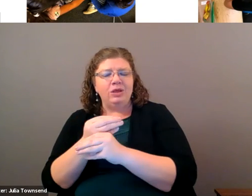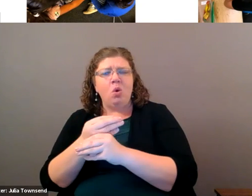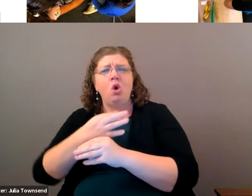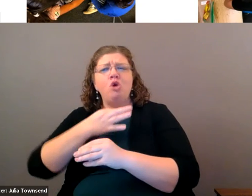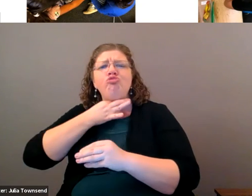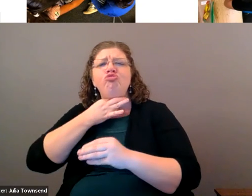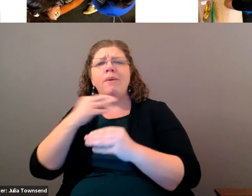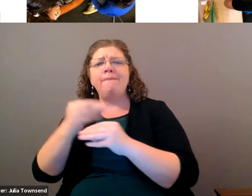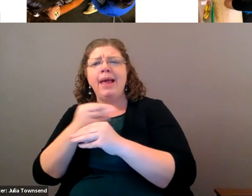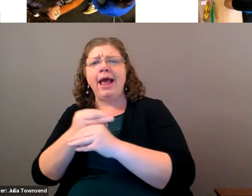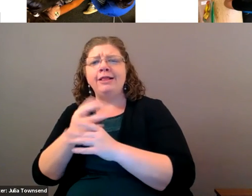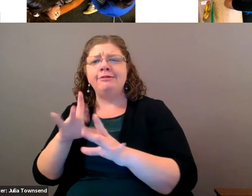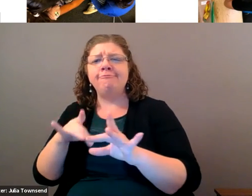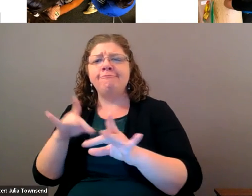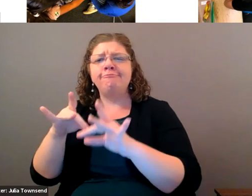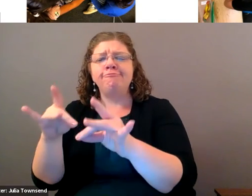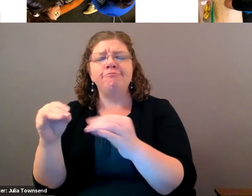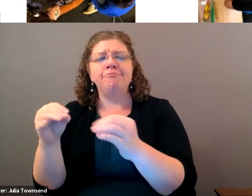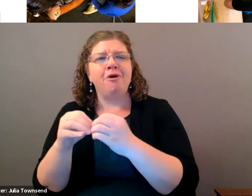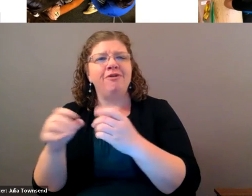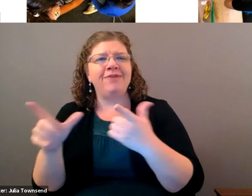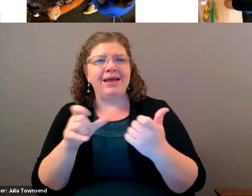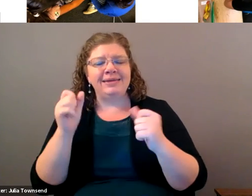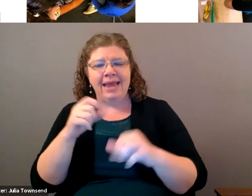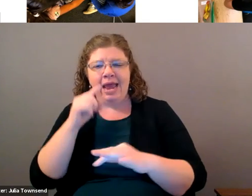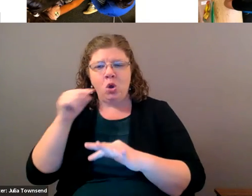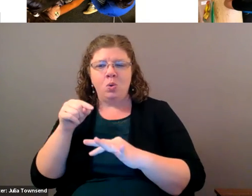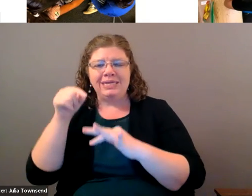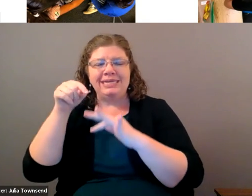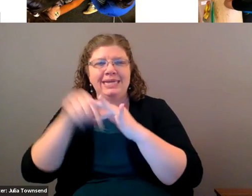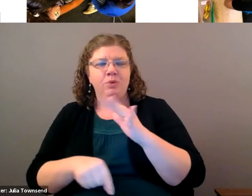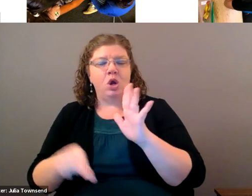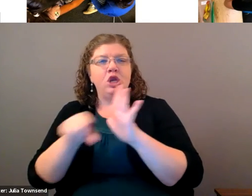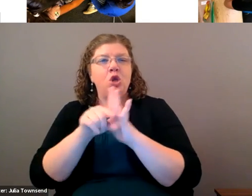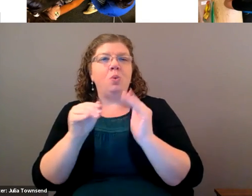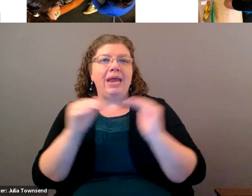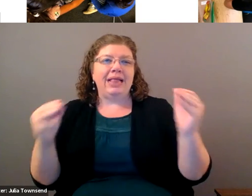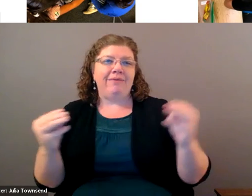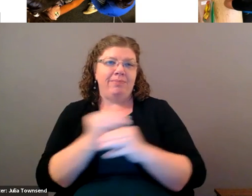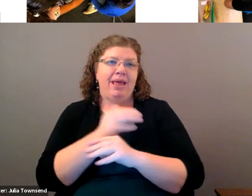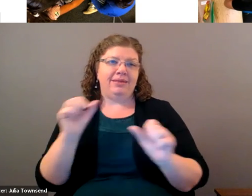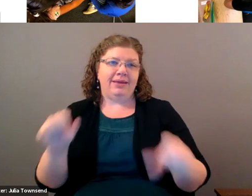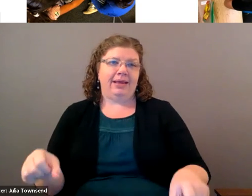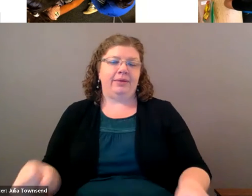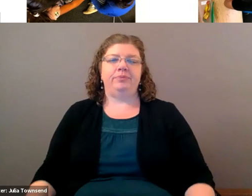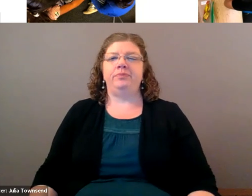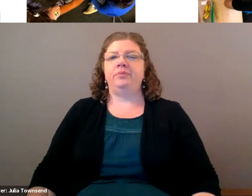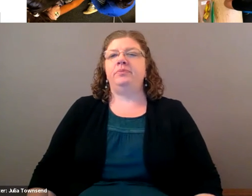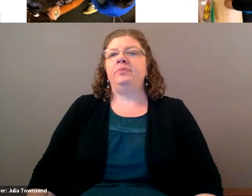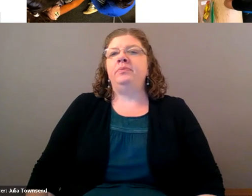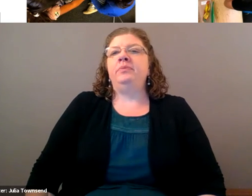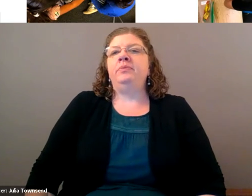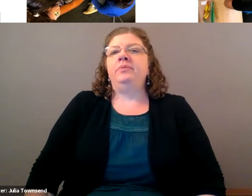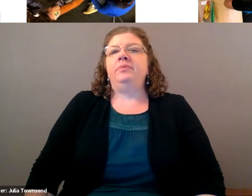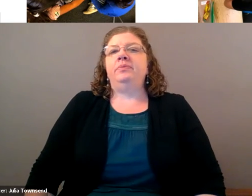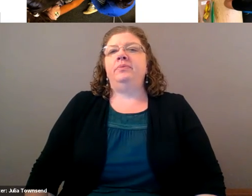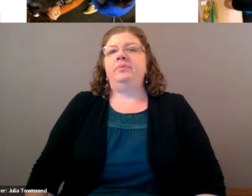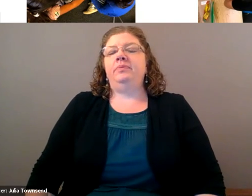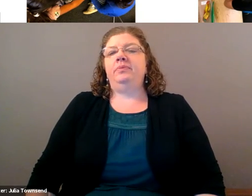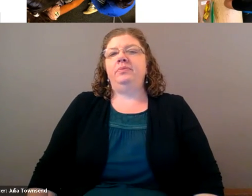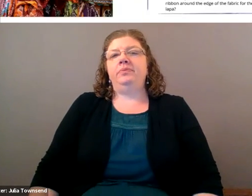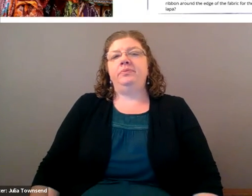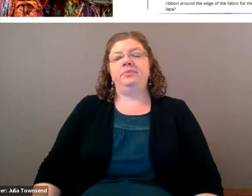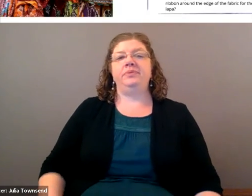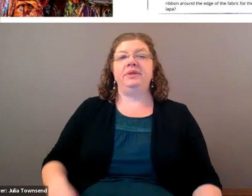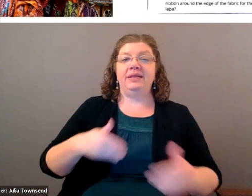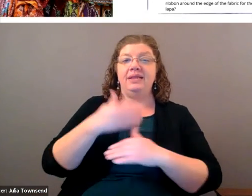curiosidad matemática, ellos pueden entrar a un nivel más profundo. Próxima diapositiva.